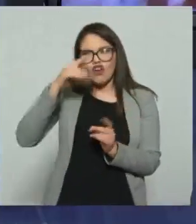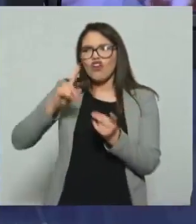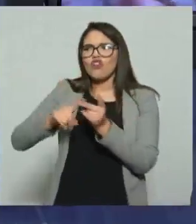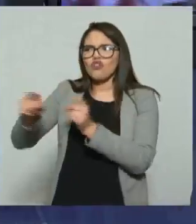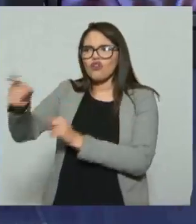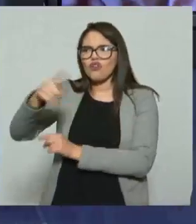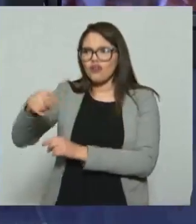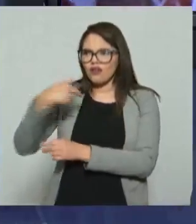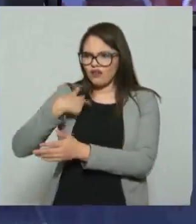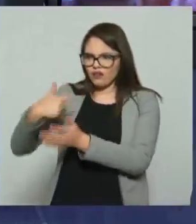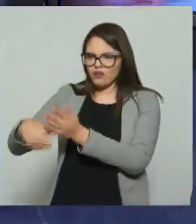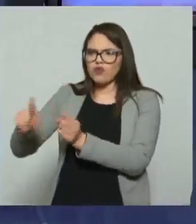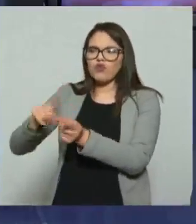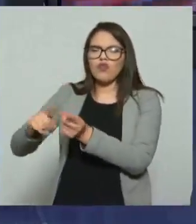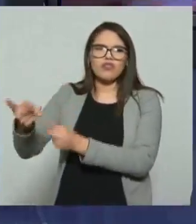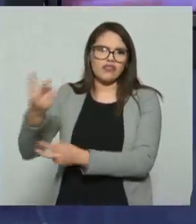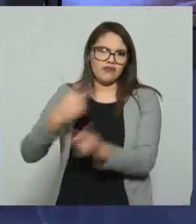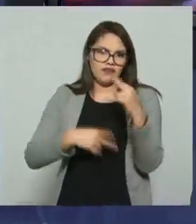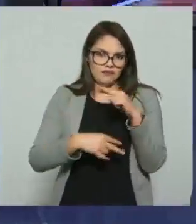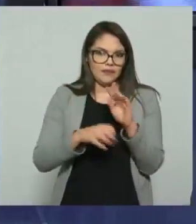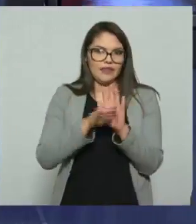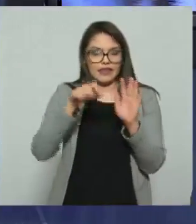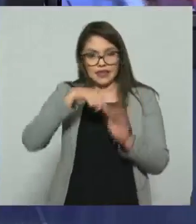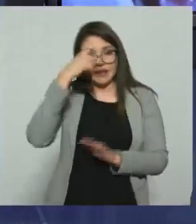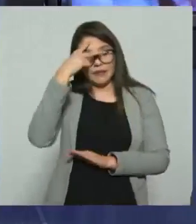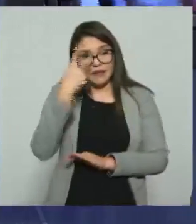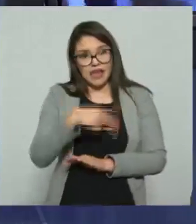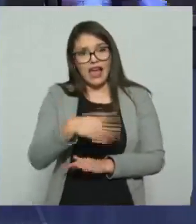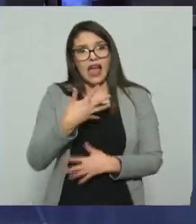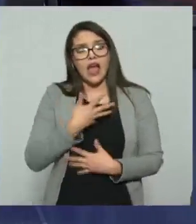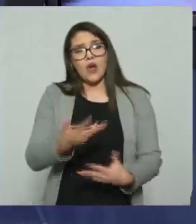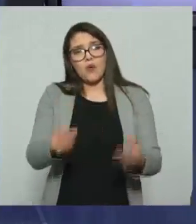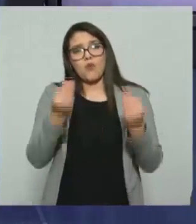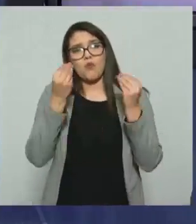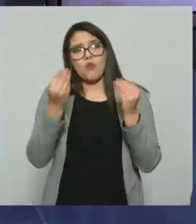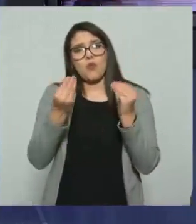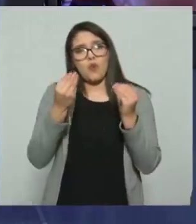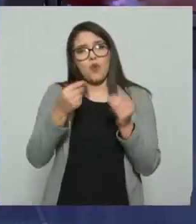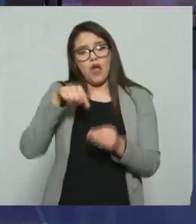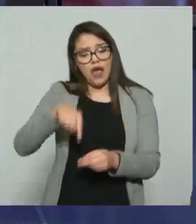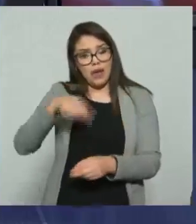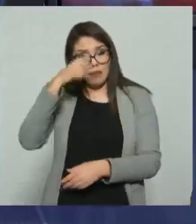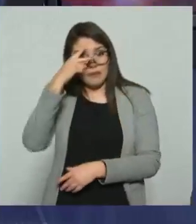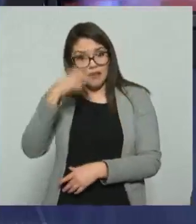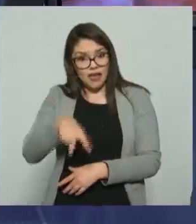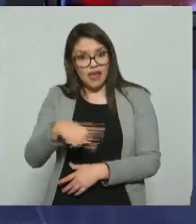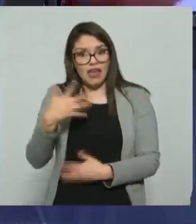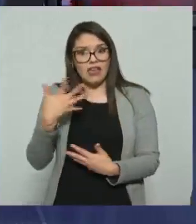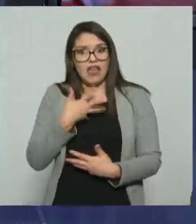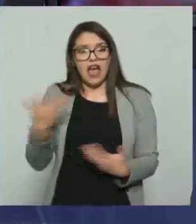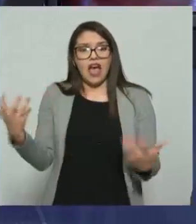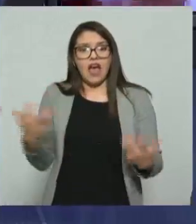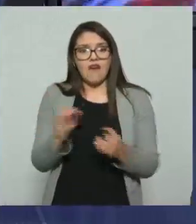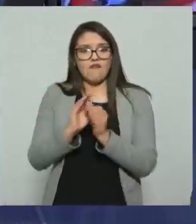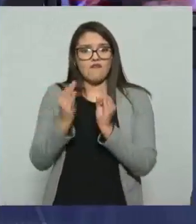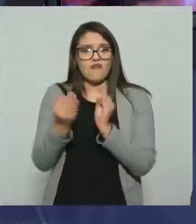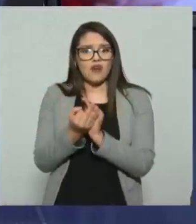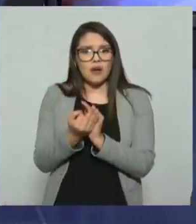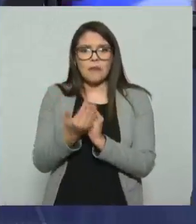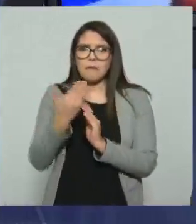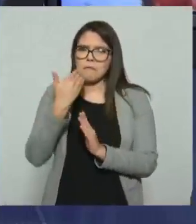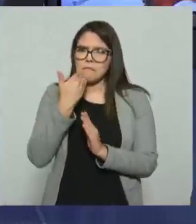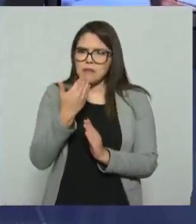nuestro producto. En México, yo les digo, hay muchos productores locales que lo hacen de forma muy